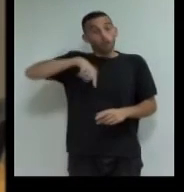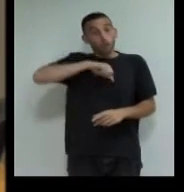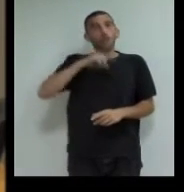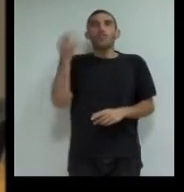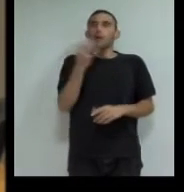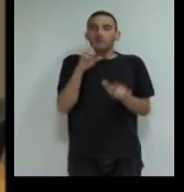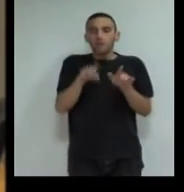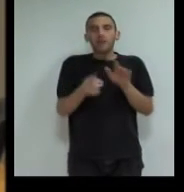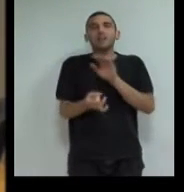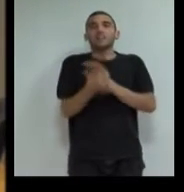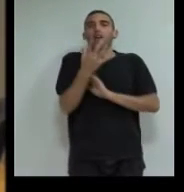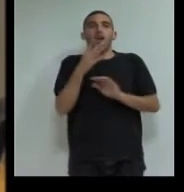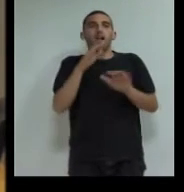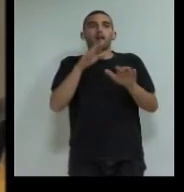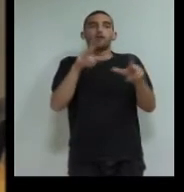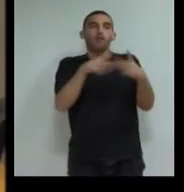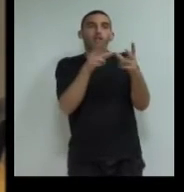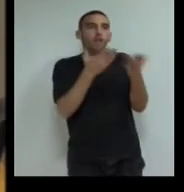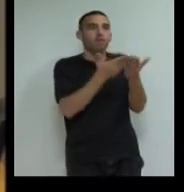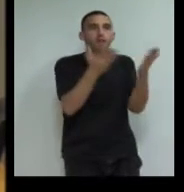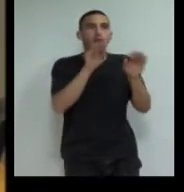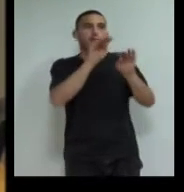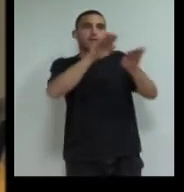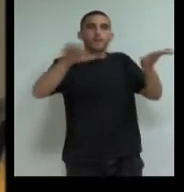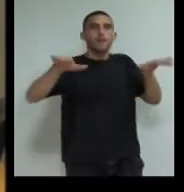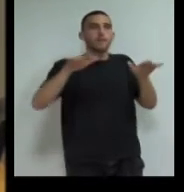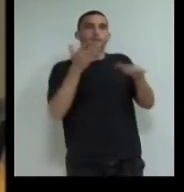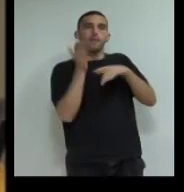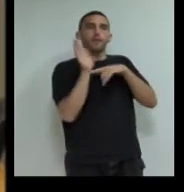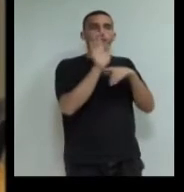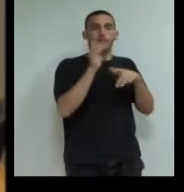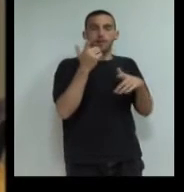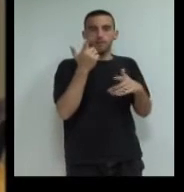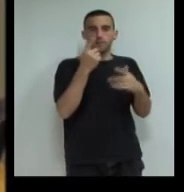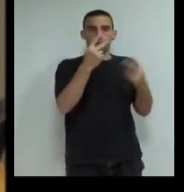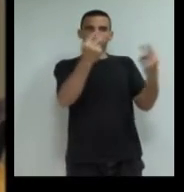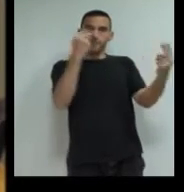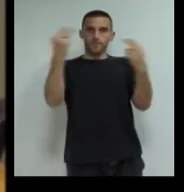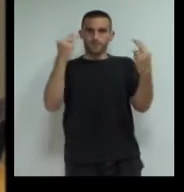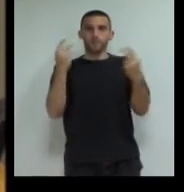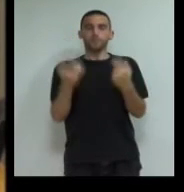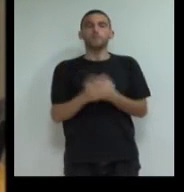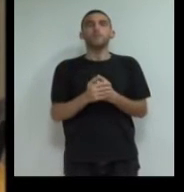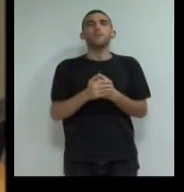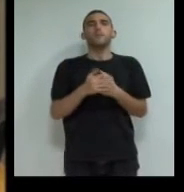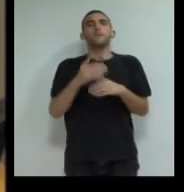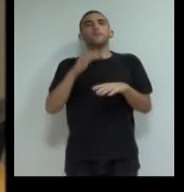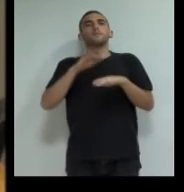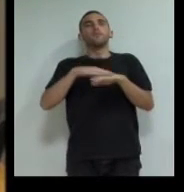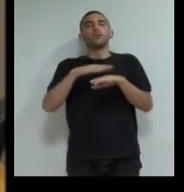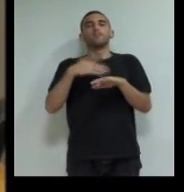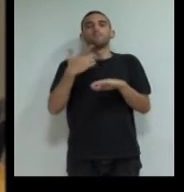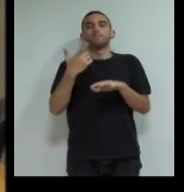social, y entronca directamente con lo que estábamos hablando ahora. ¿Por qué una televisión no considera